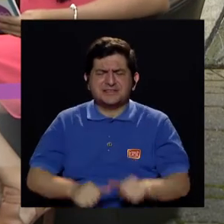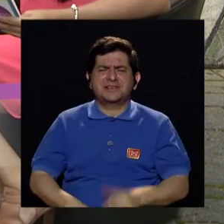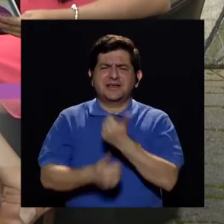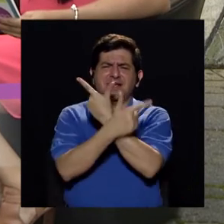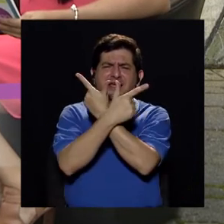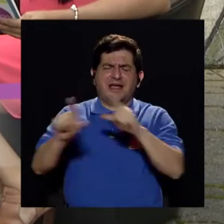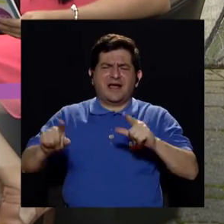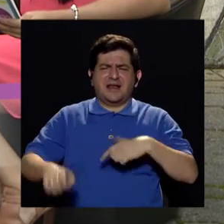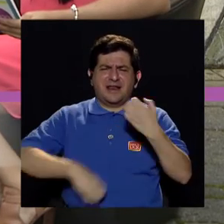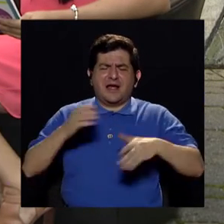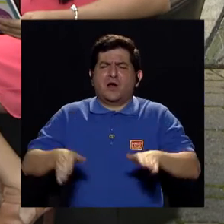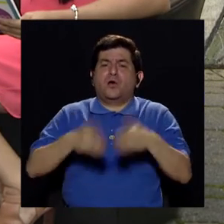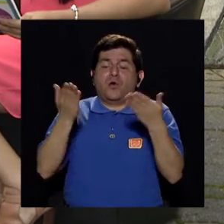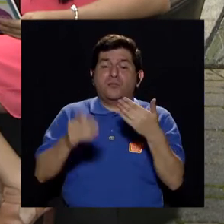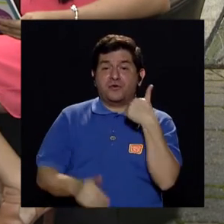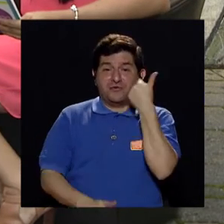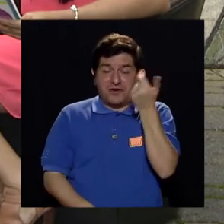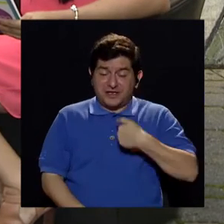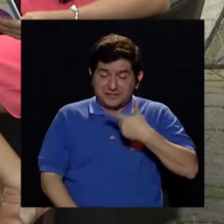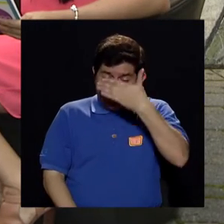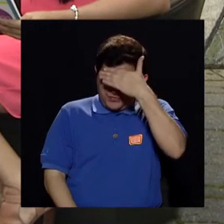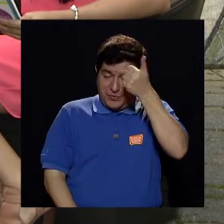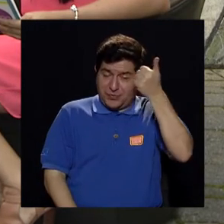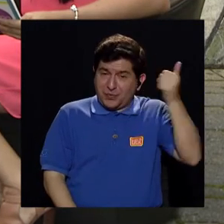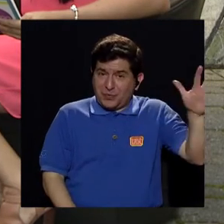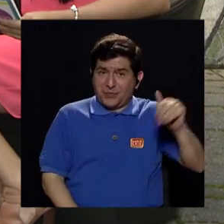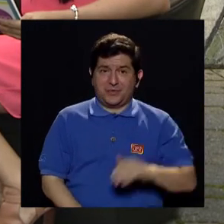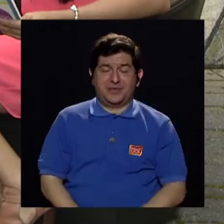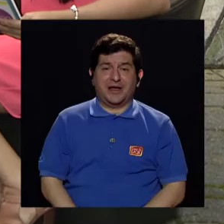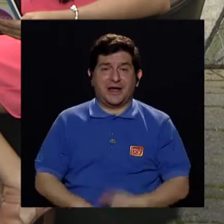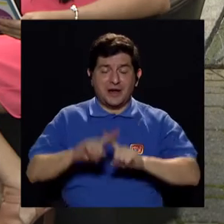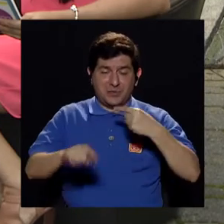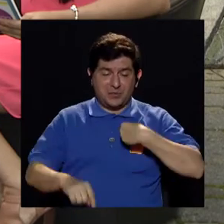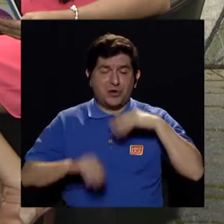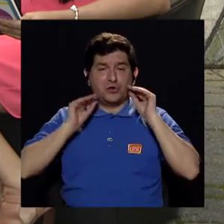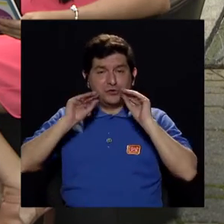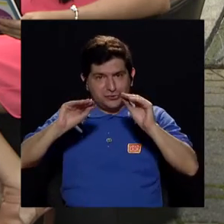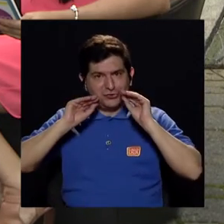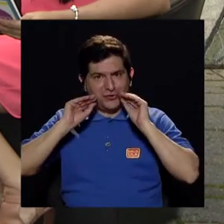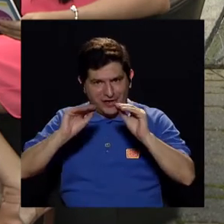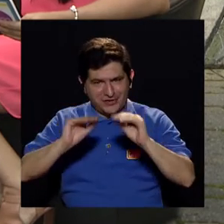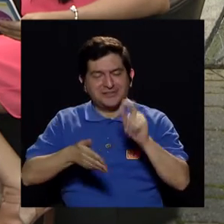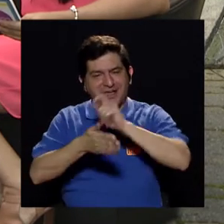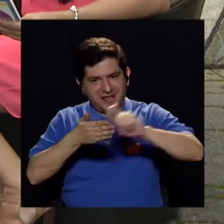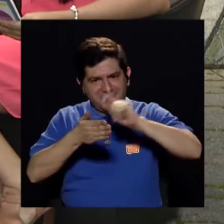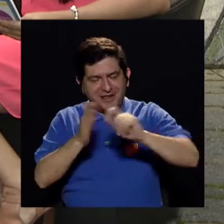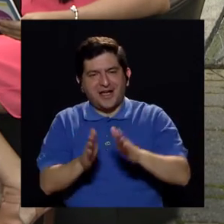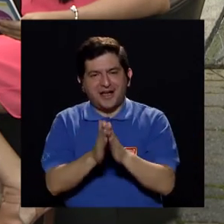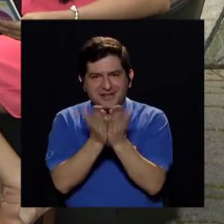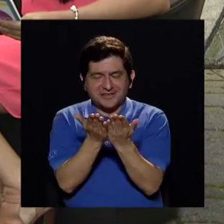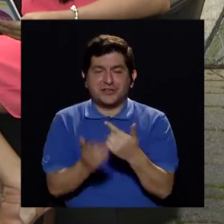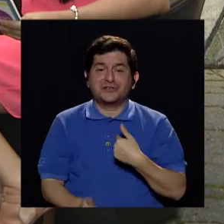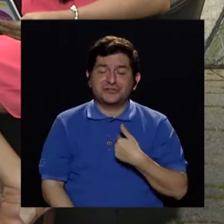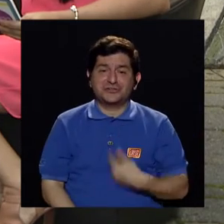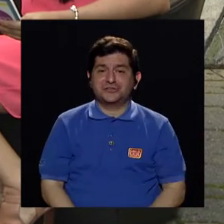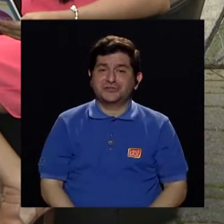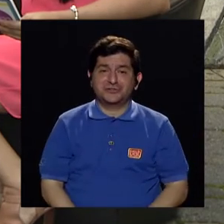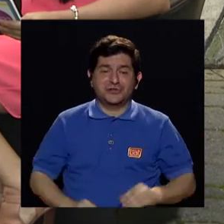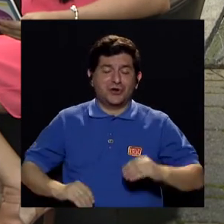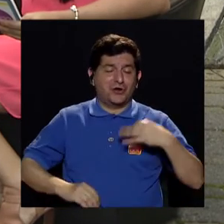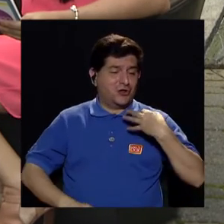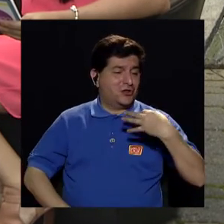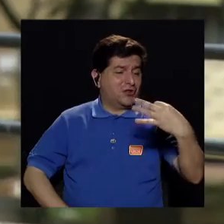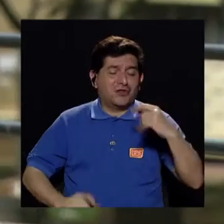decía anteriormente, es fácil que a uno se le olvide. Más yo que enseño esto, que escribí este libro, si yo todos los días